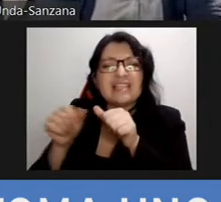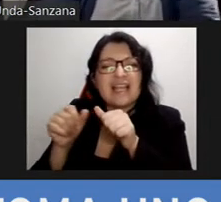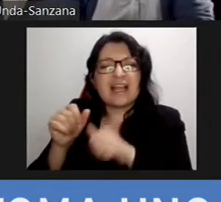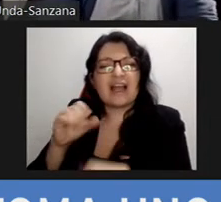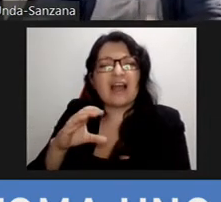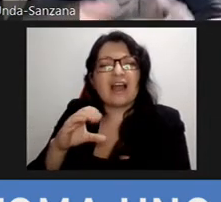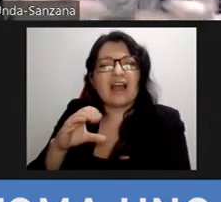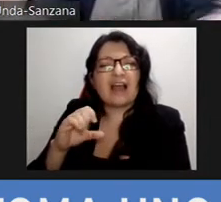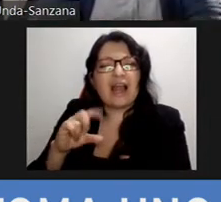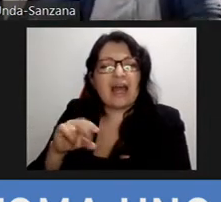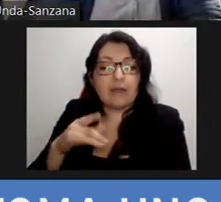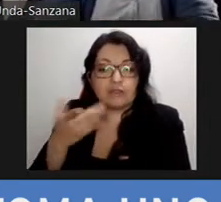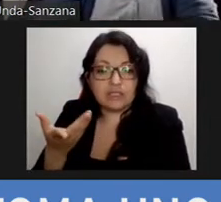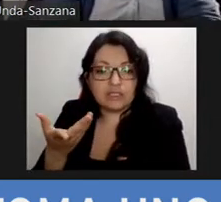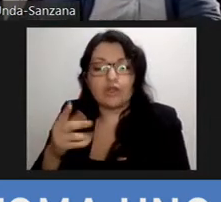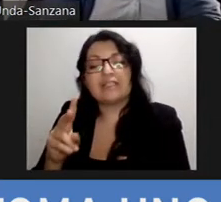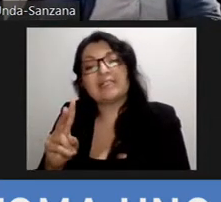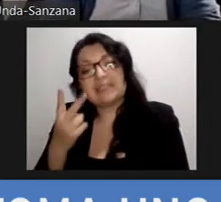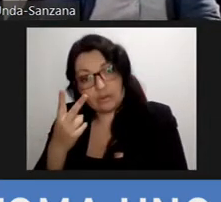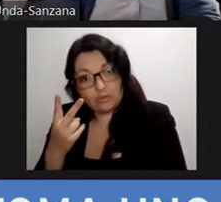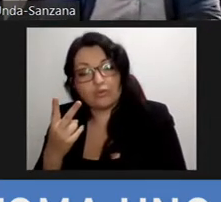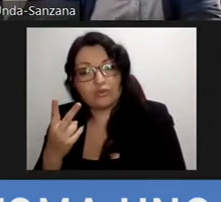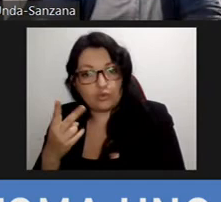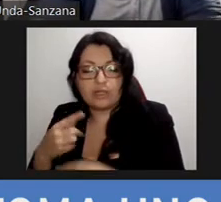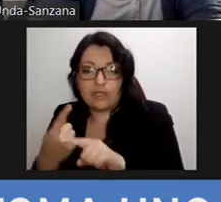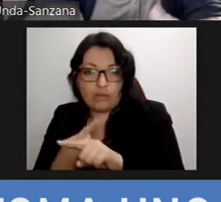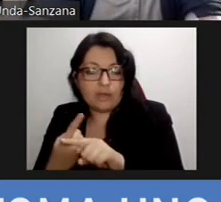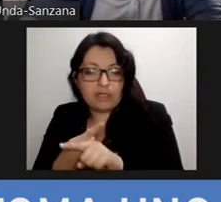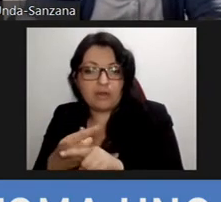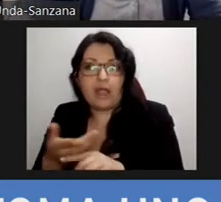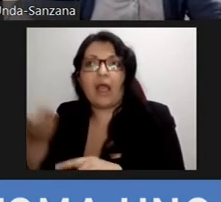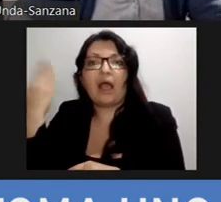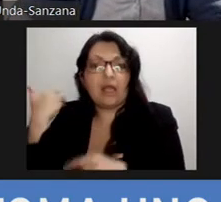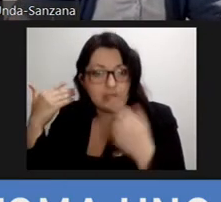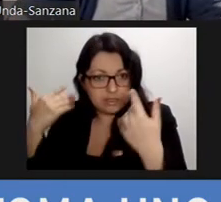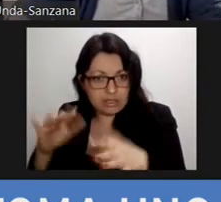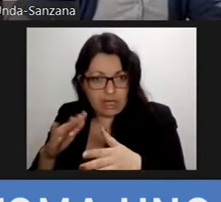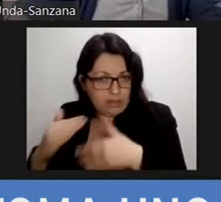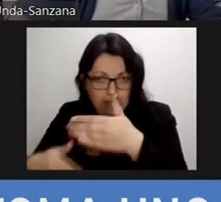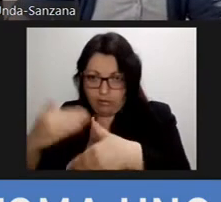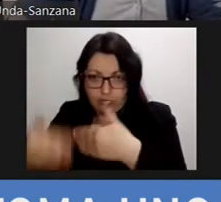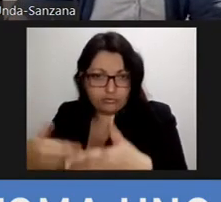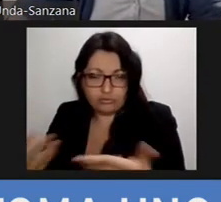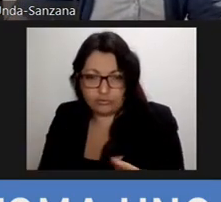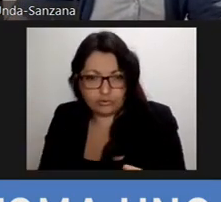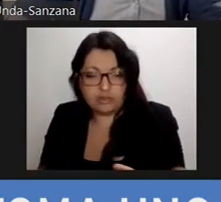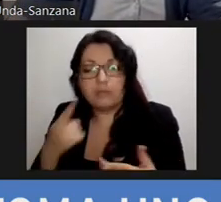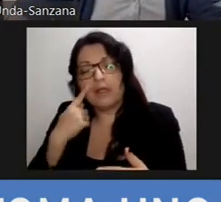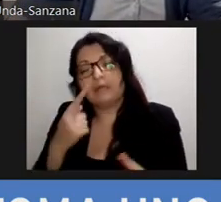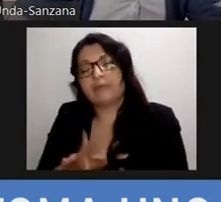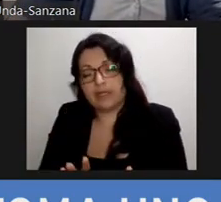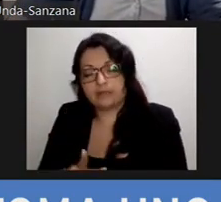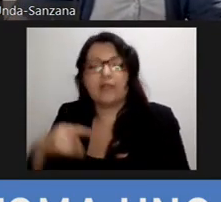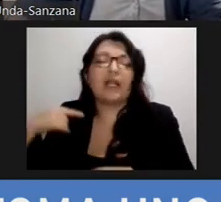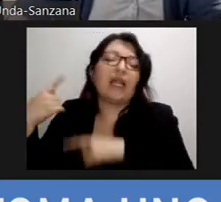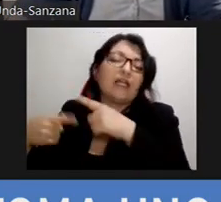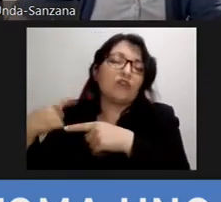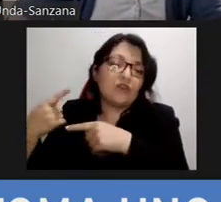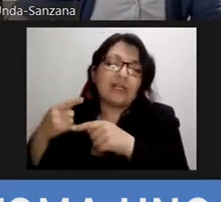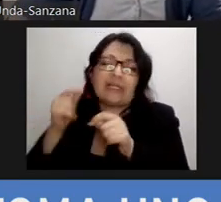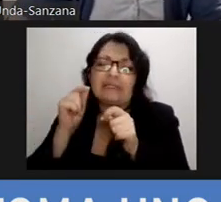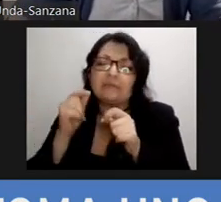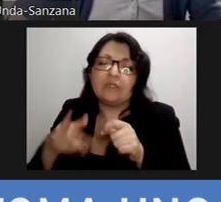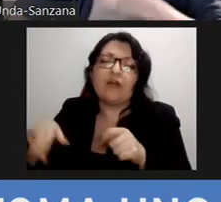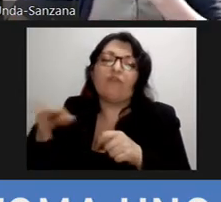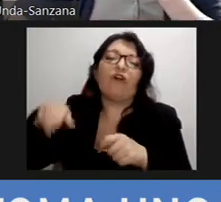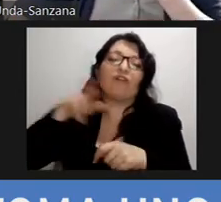Calama. Entonces, ¿cuál es este segundo observatorio del cual están hablando y que al parecer en ese momento ya estaba operativo? Bueno, retrocedamos la historia